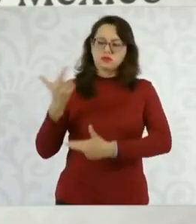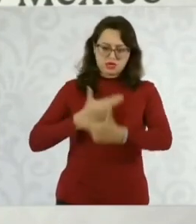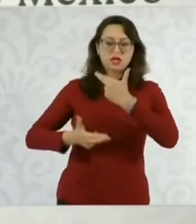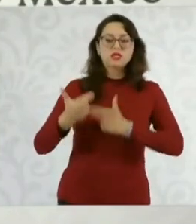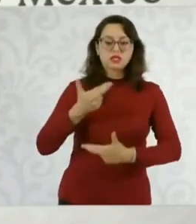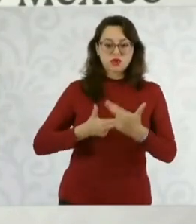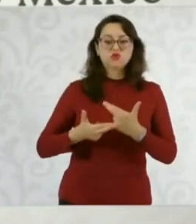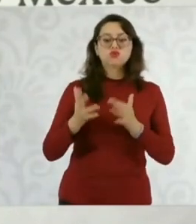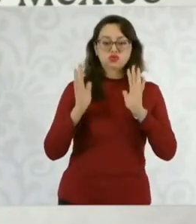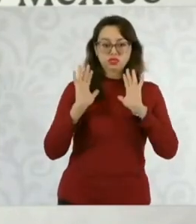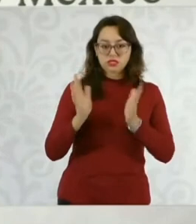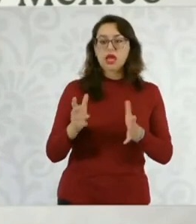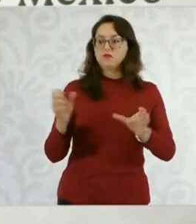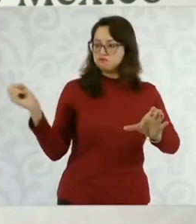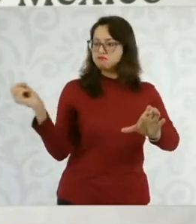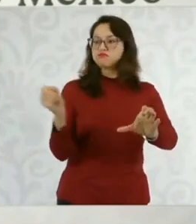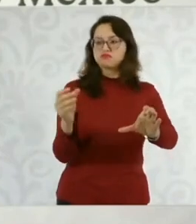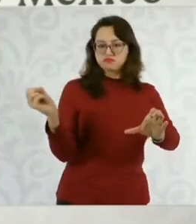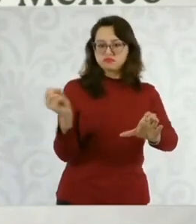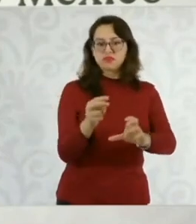pesos en Afinsa,